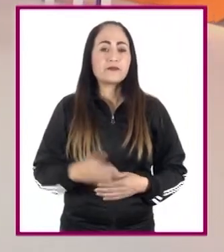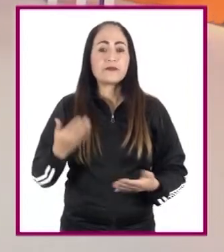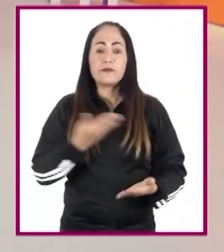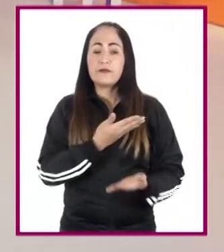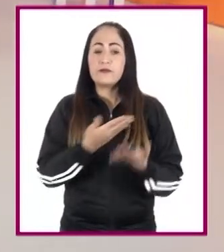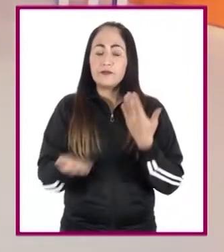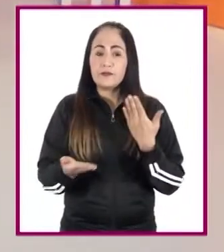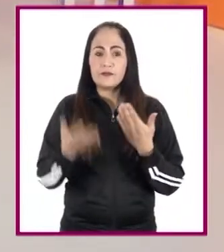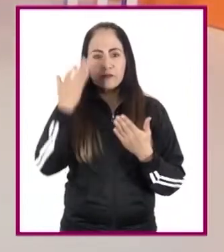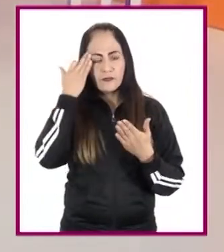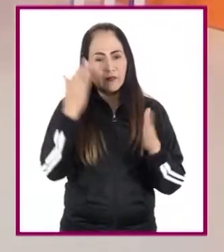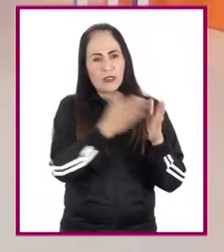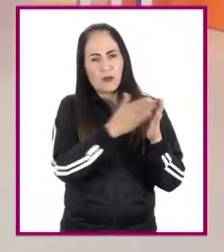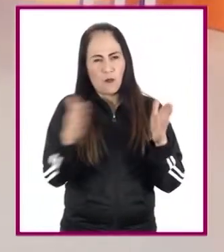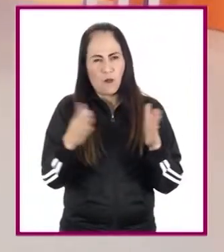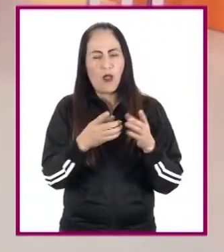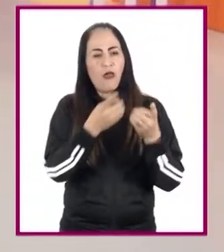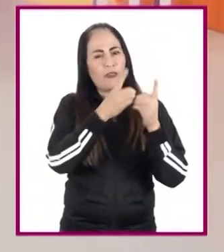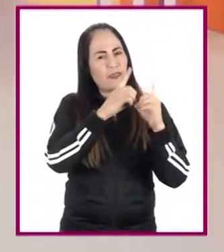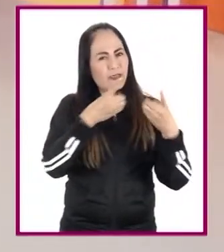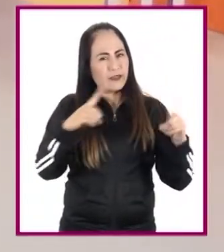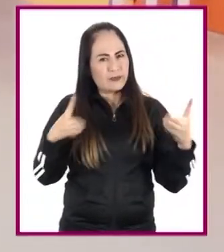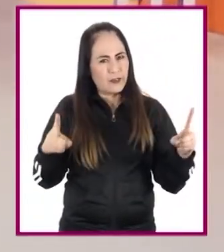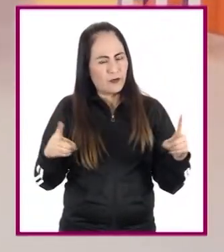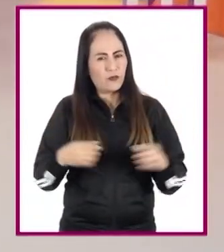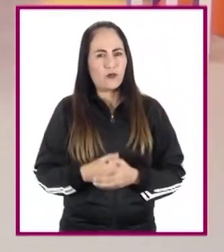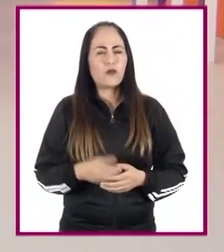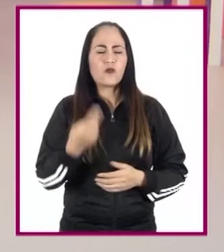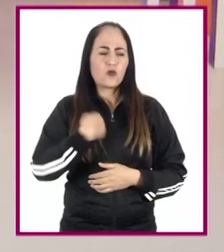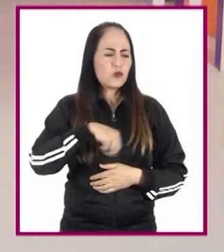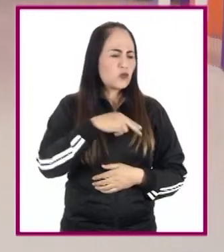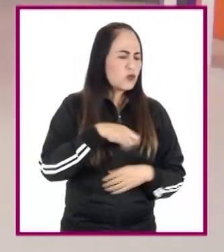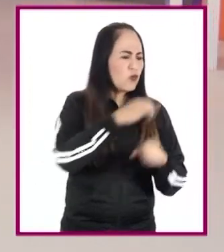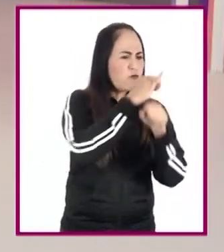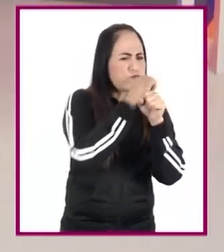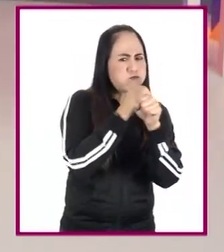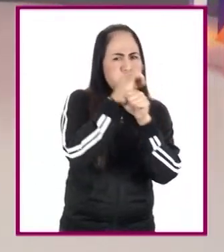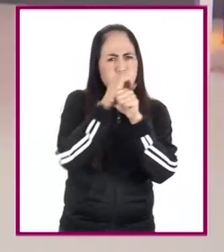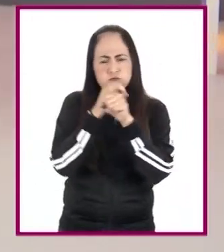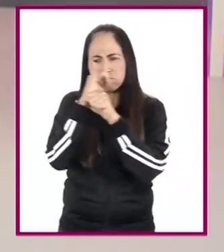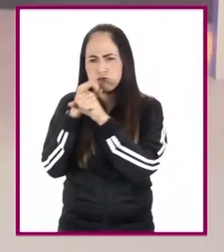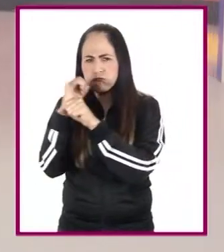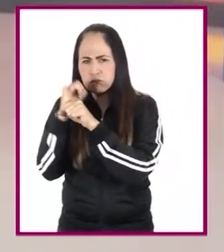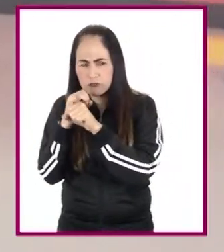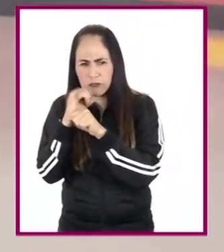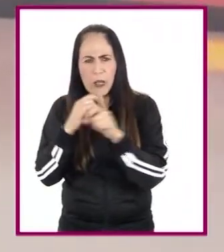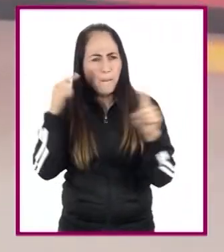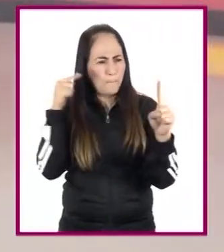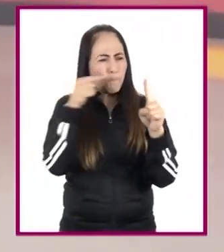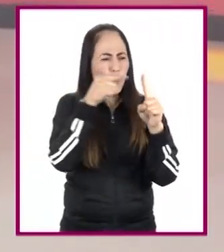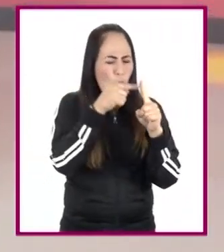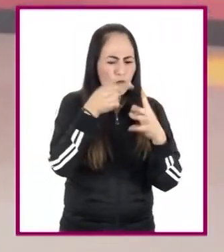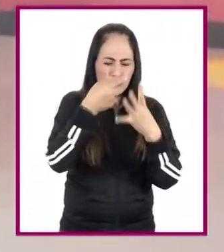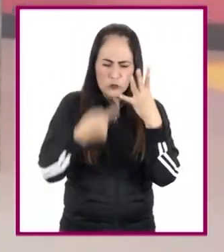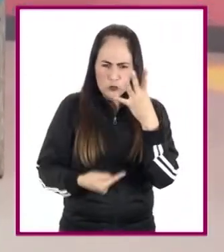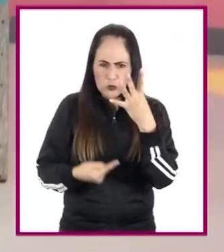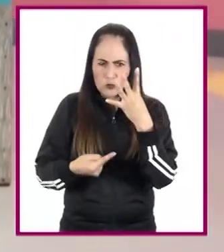Ahora, la etapa del desarrollo, donde consultamos diferentes fuentes que nos ayudan a concretar nuestro propósito.